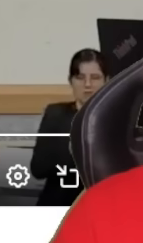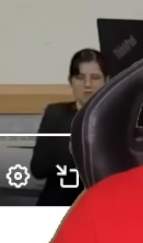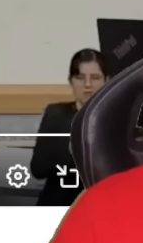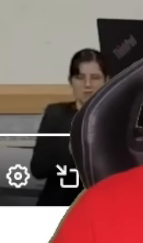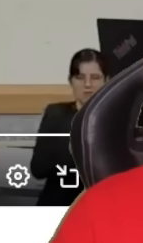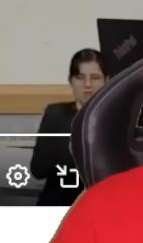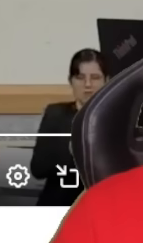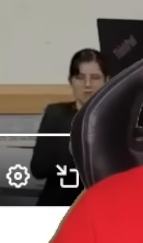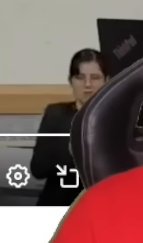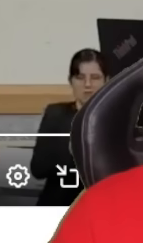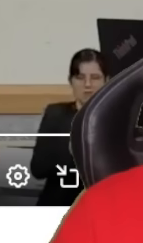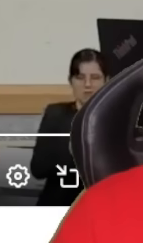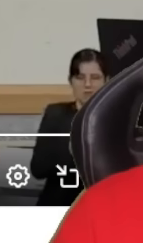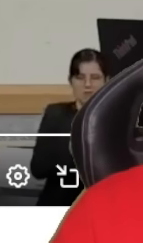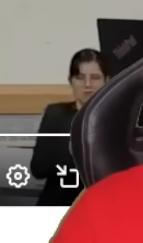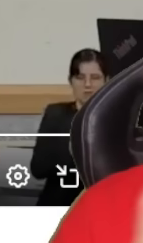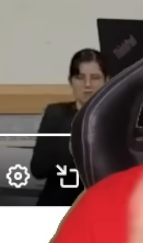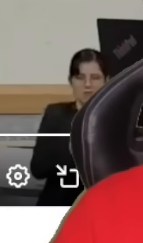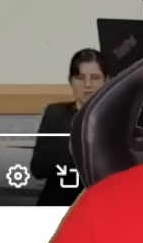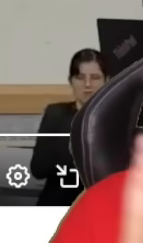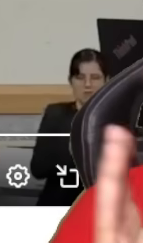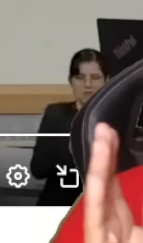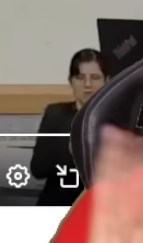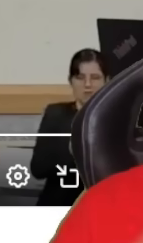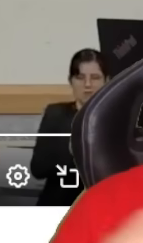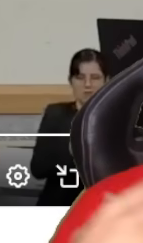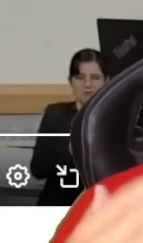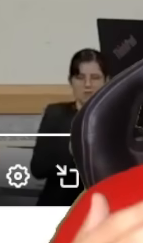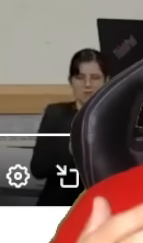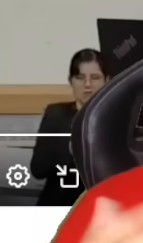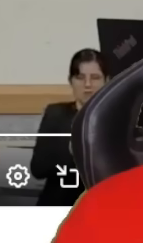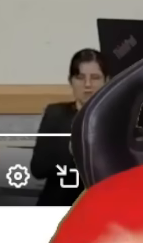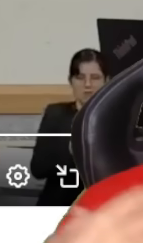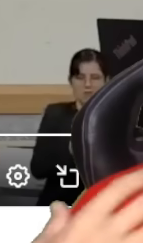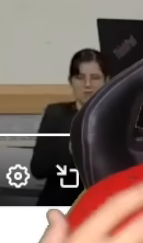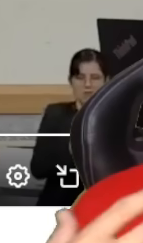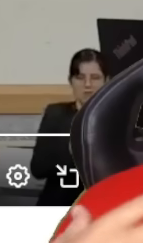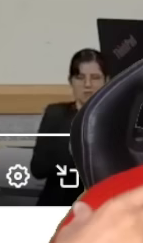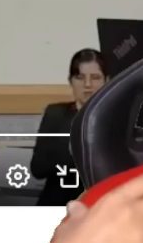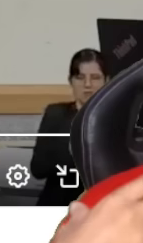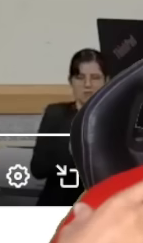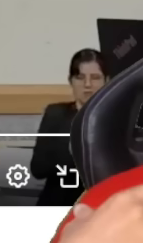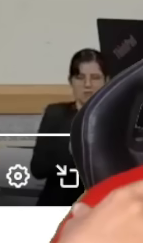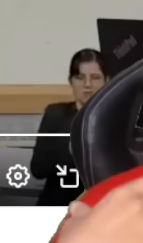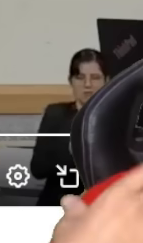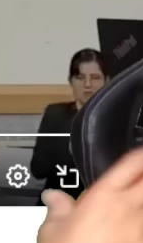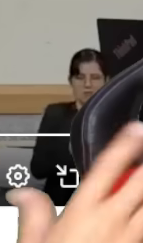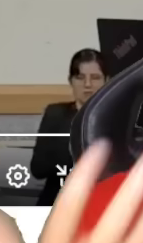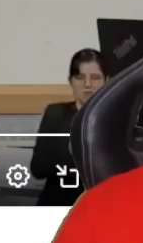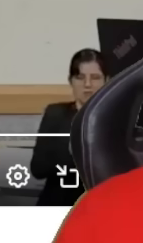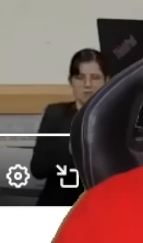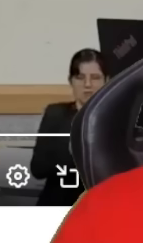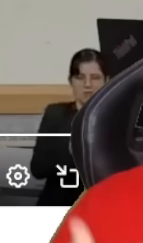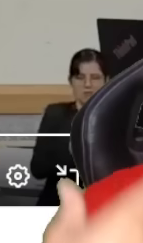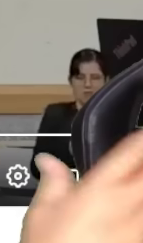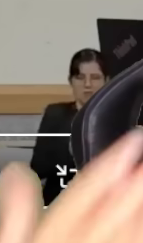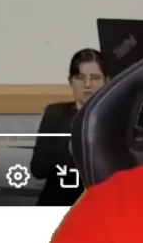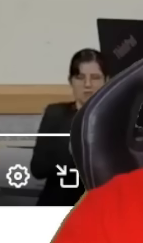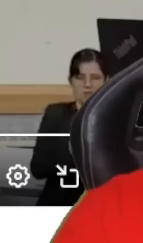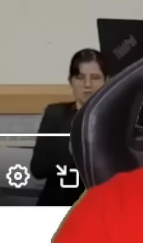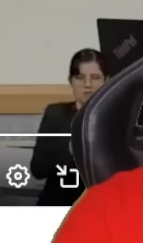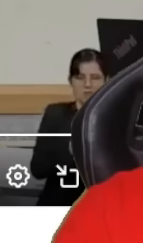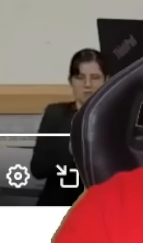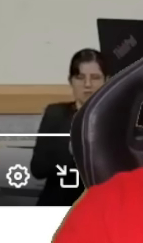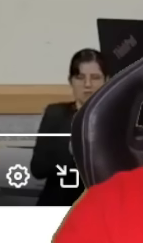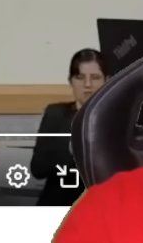entender sí que ya ya ya basta de guerra sucia basta de estarle buscando si ellos no son capaces de ser propositivos de